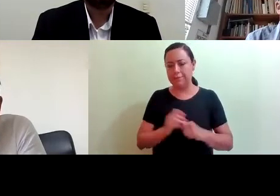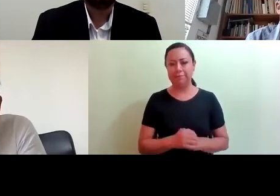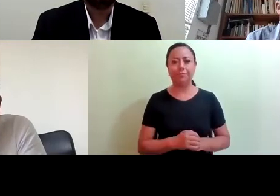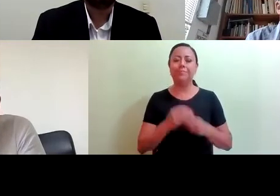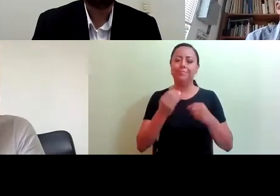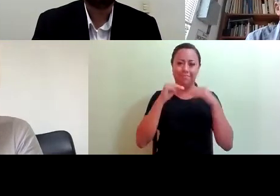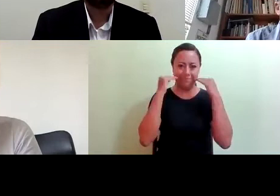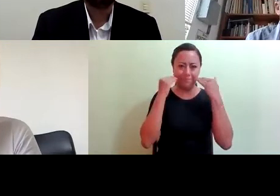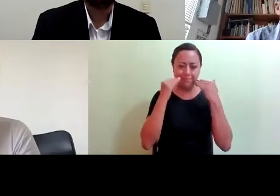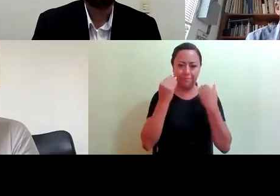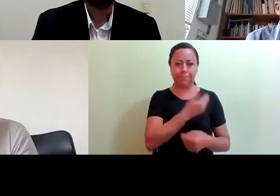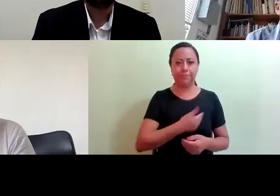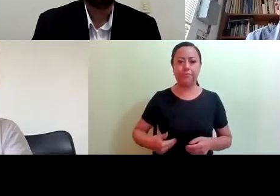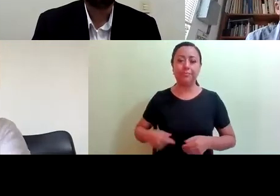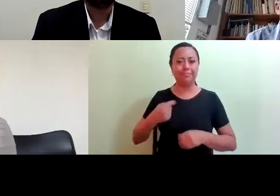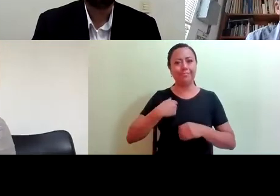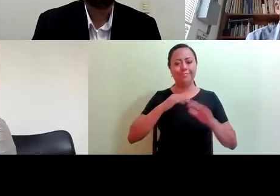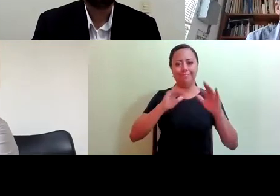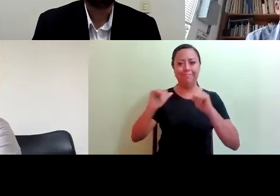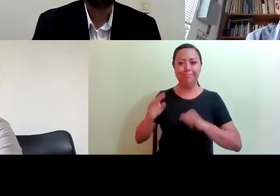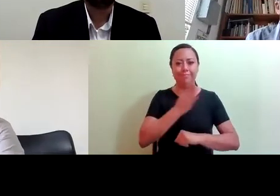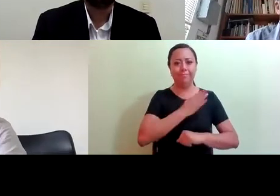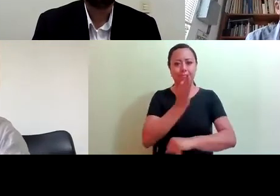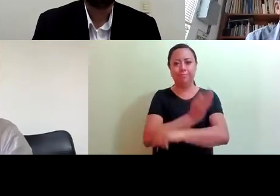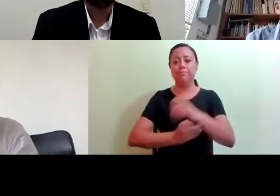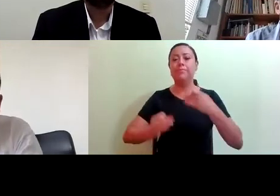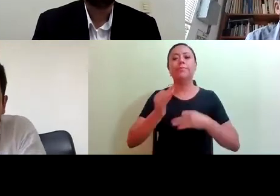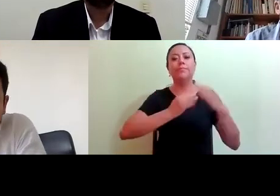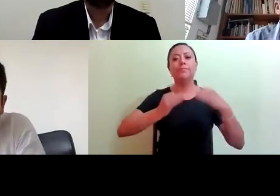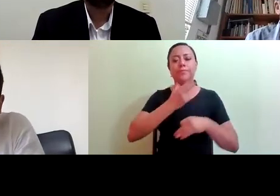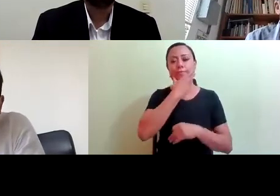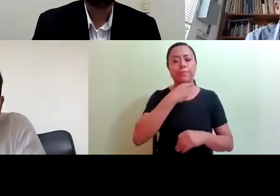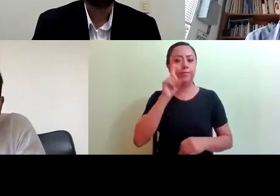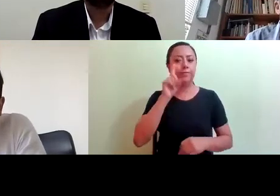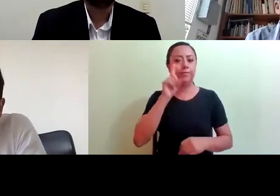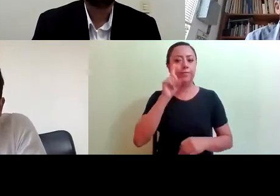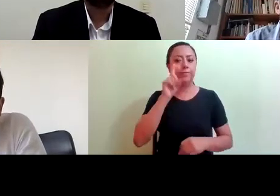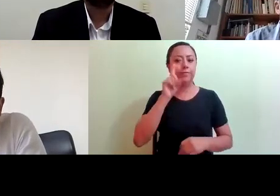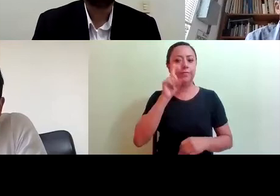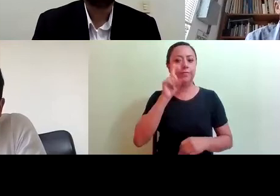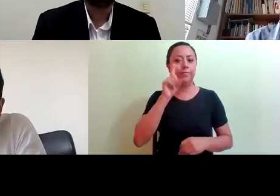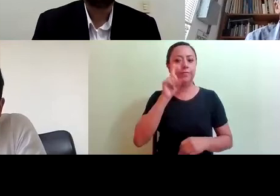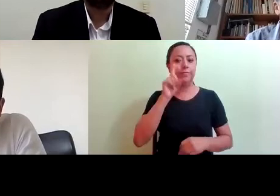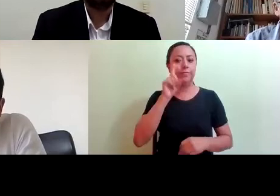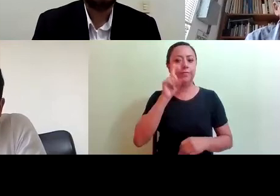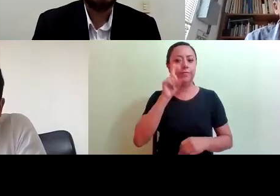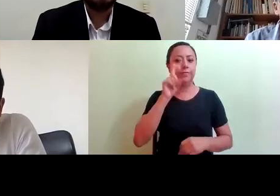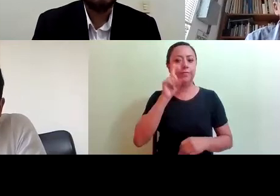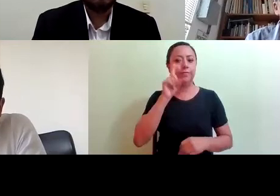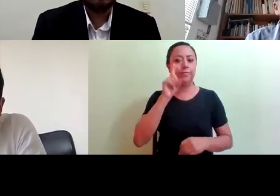presidente. Les dejo entonces. Que tengan todos ustedes buena tarde, diputadas, diputados, damas, caballeros. Hasta luego.